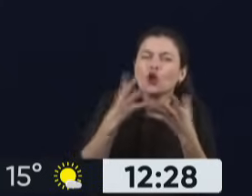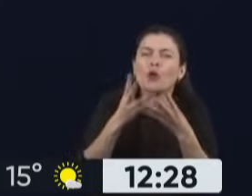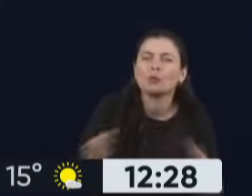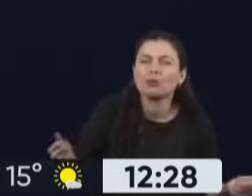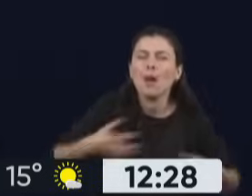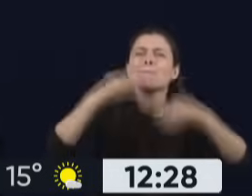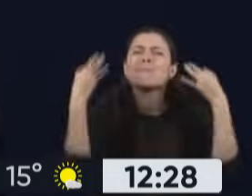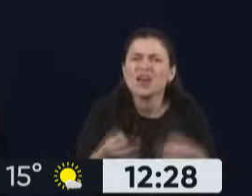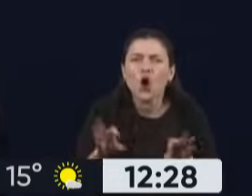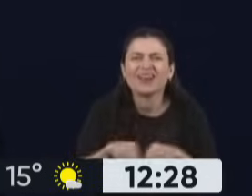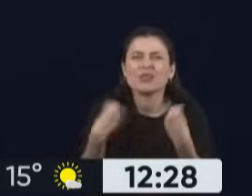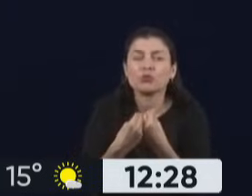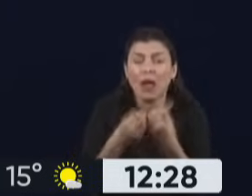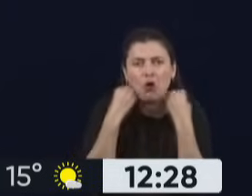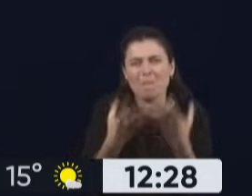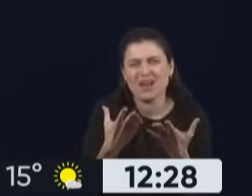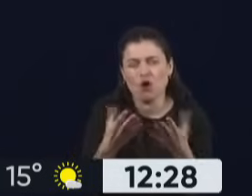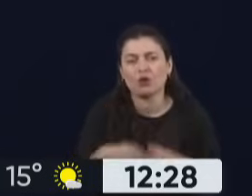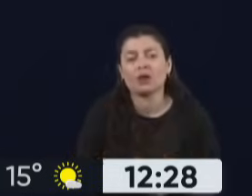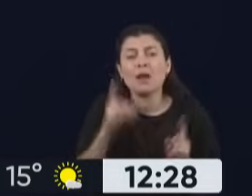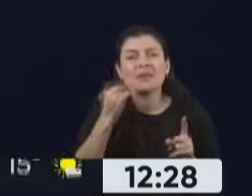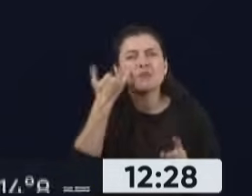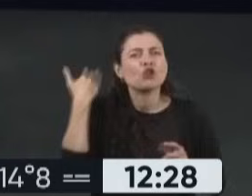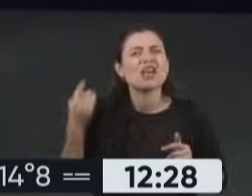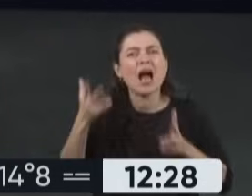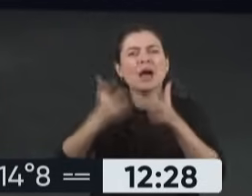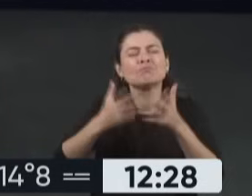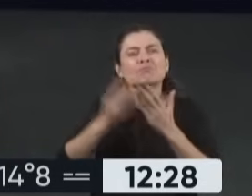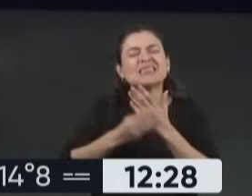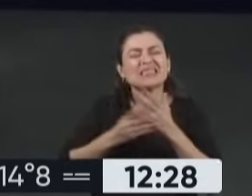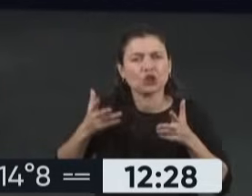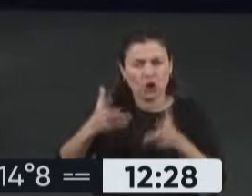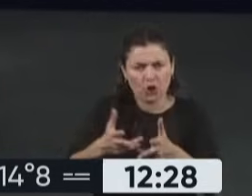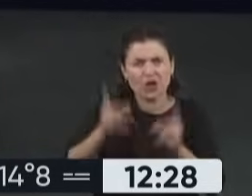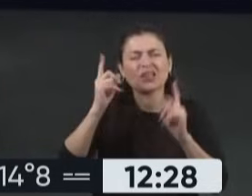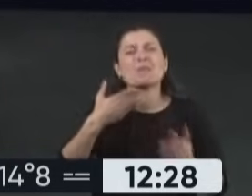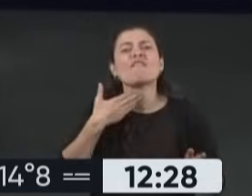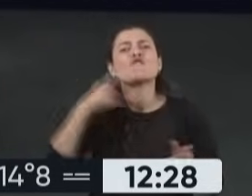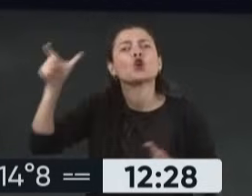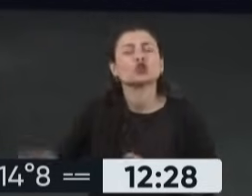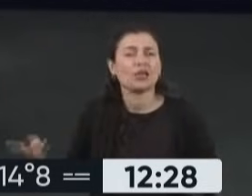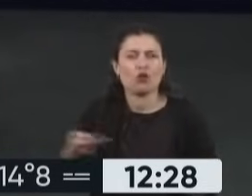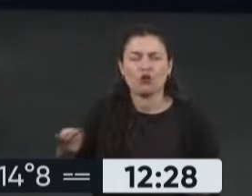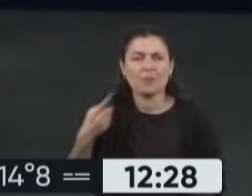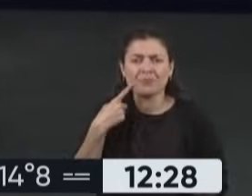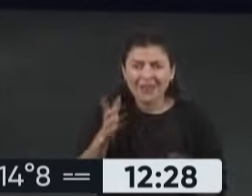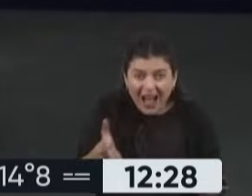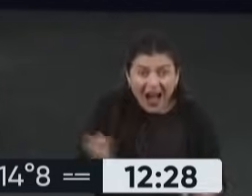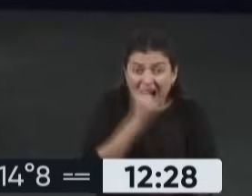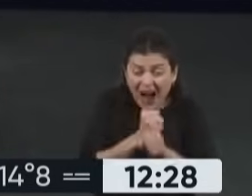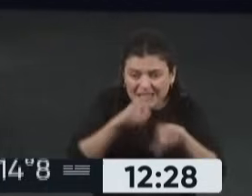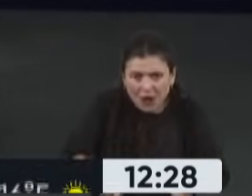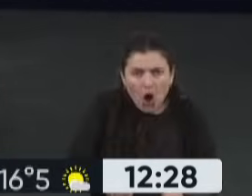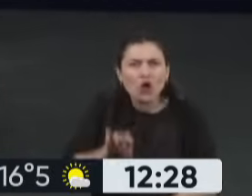más eficiente. Como dijo el ministro y dijo también el vocero, hasta ahora se controló a los 45 millones